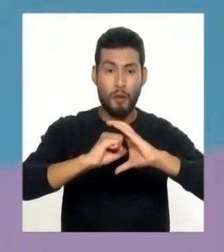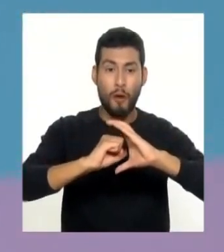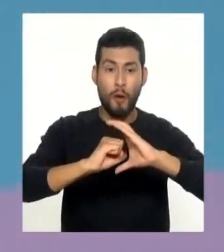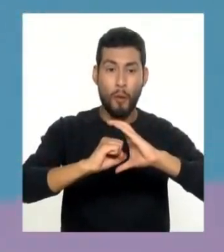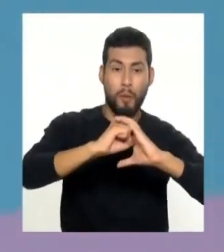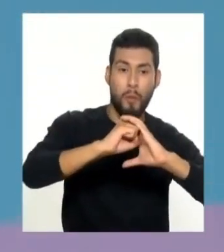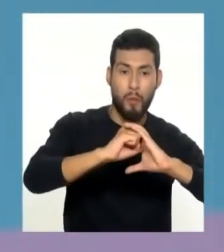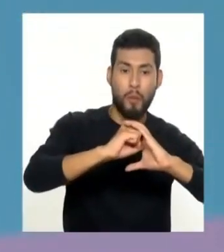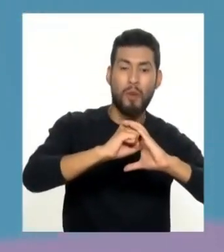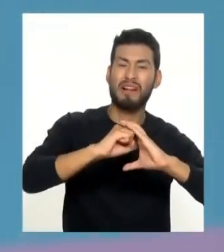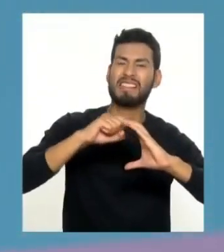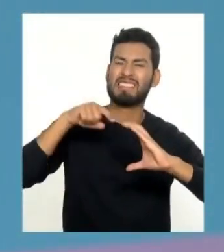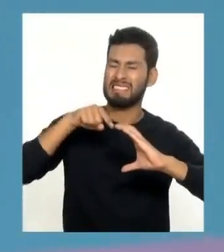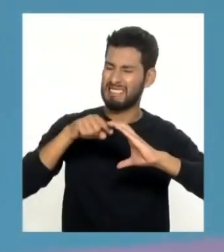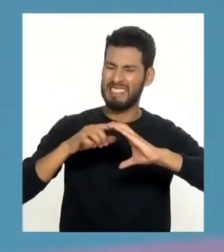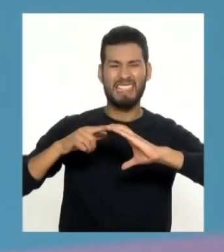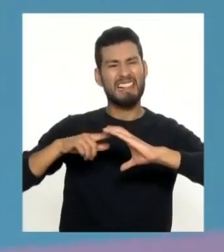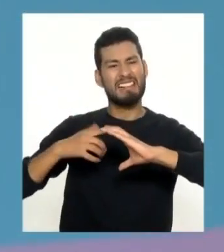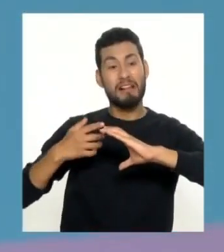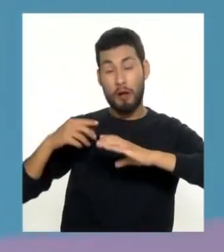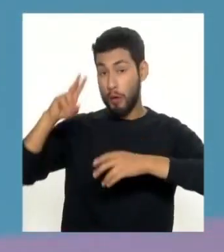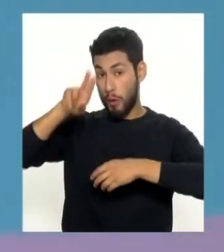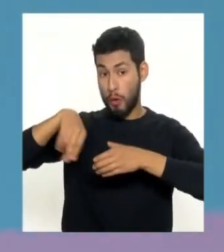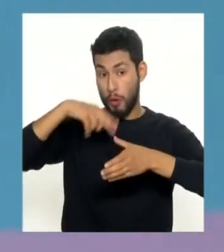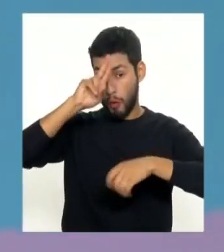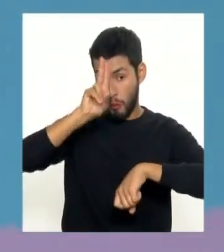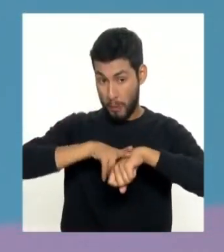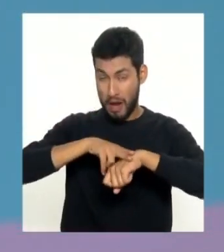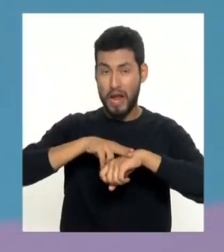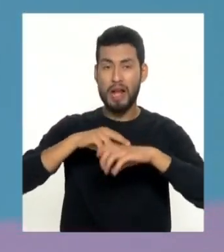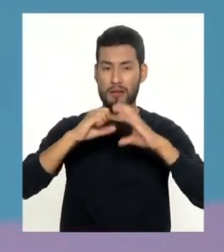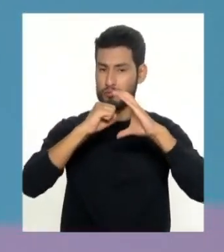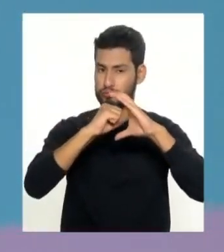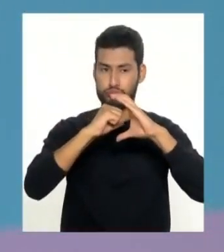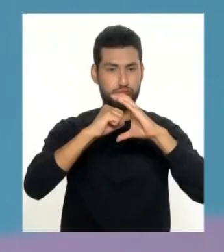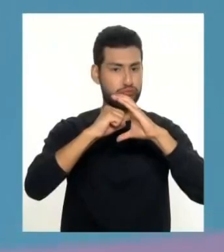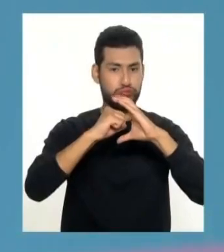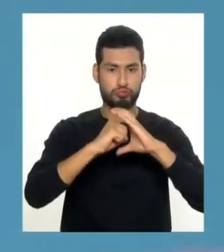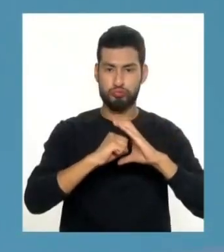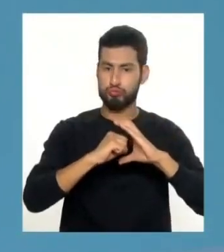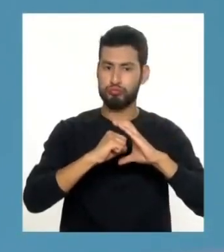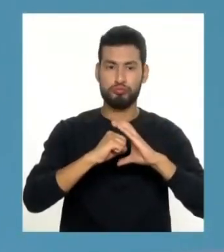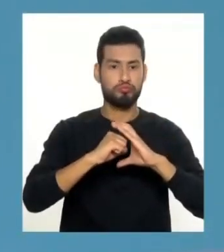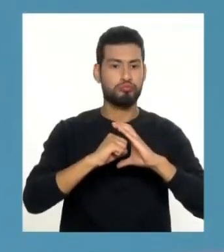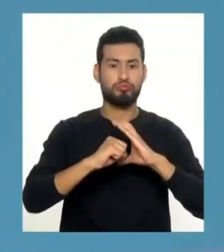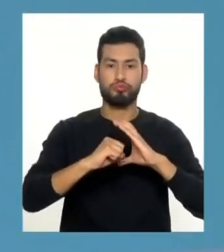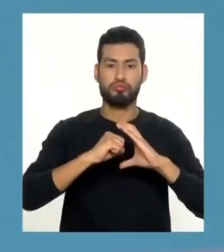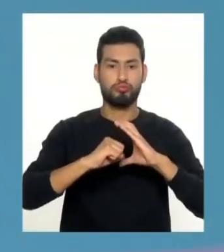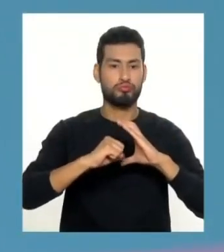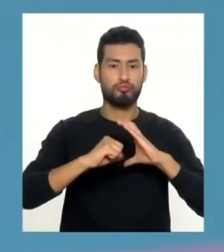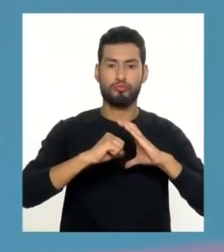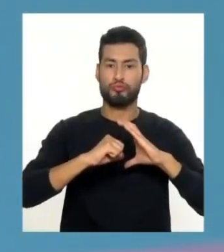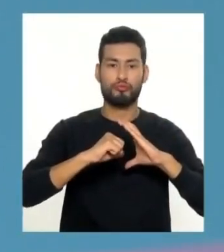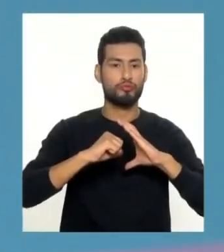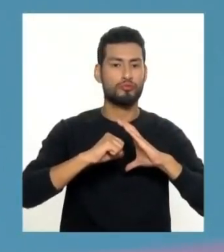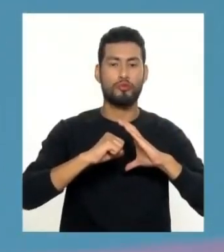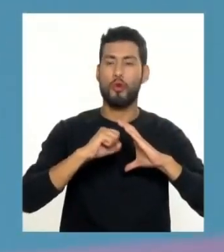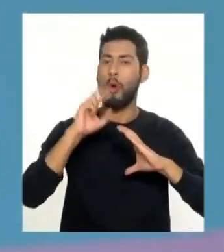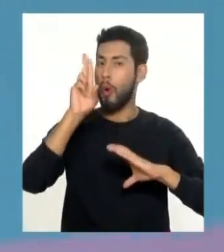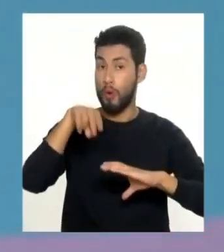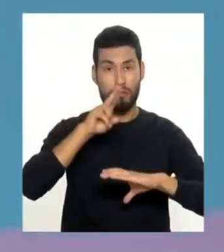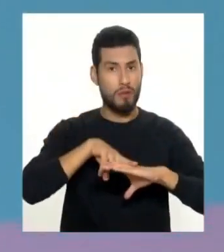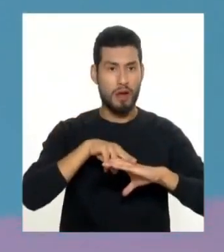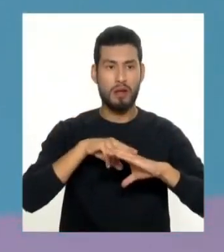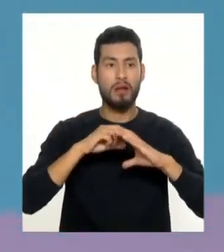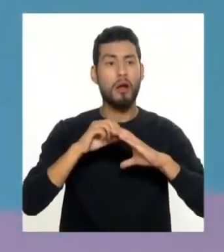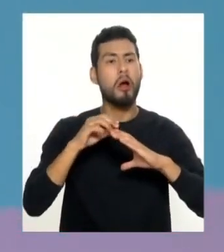Normalmente ese disco, esa hernia sale acá adentro, en este espacio muy pequeño. Claro. Donde realmente comprime hacia la parte nervio. posterior. Así es.